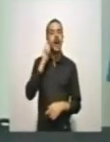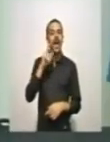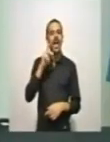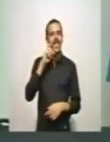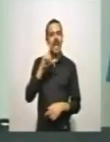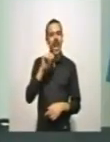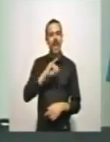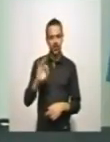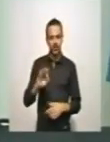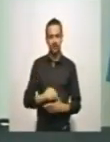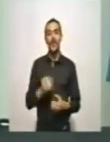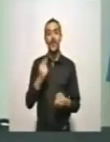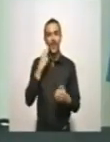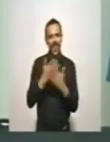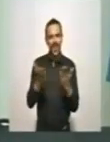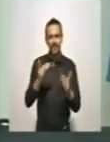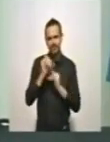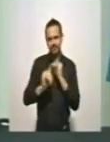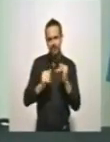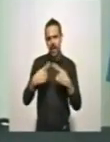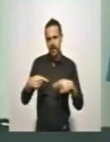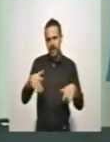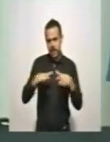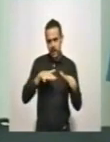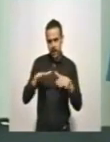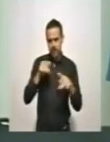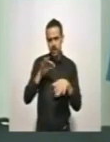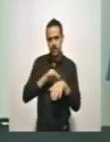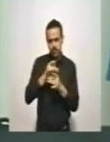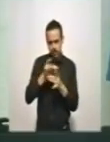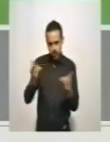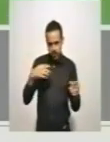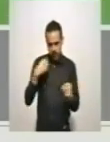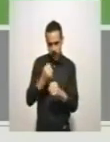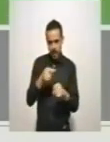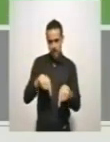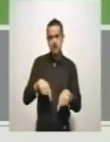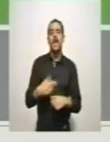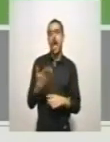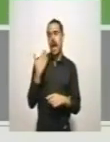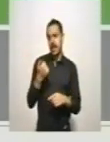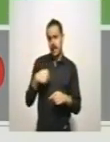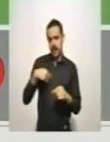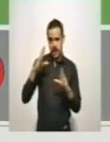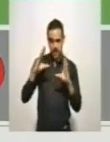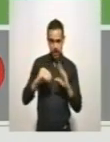situación epidemiológica al día de la fecha. En el cierre del día de ayer,